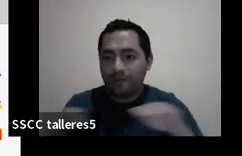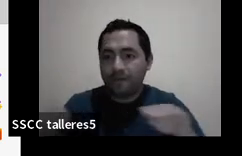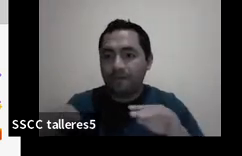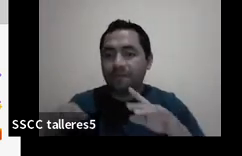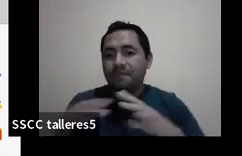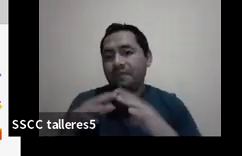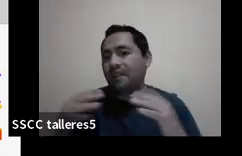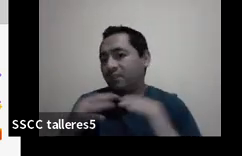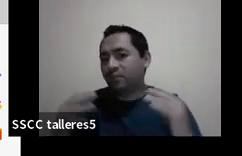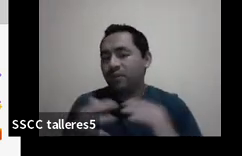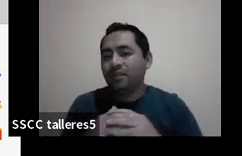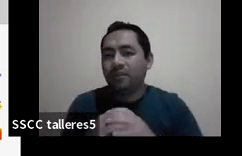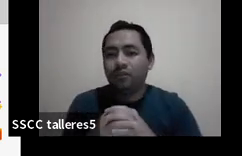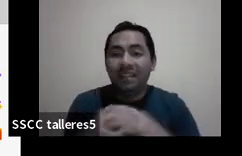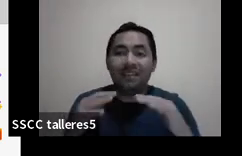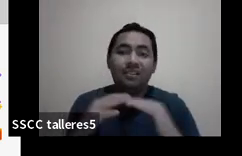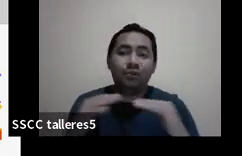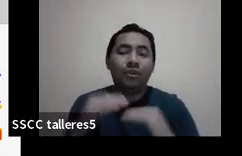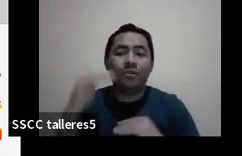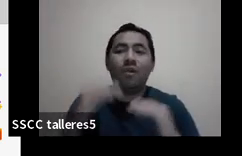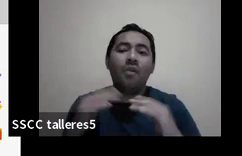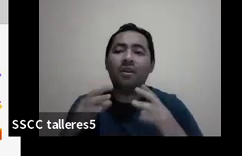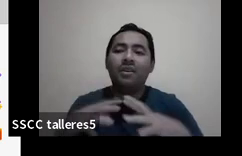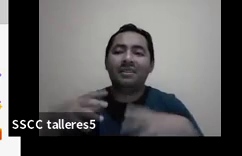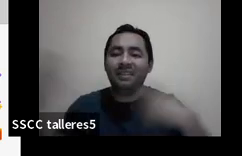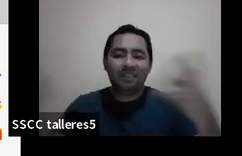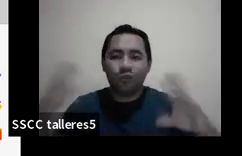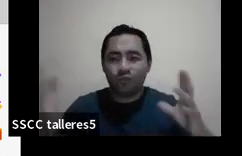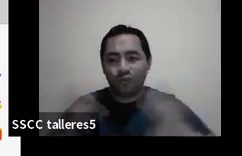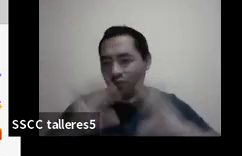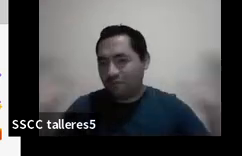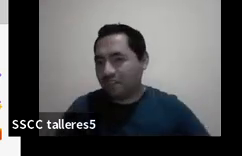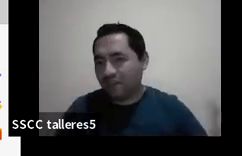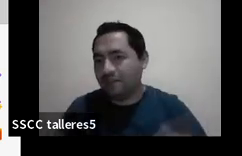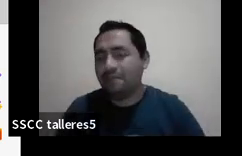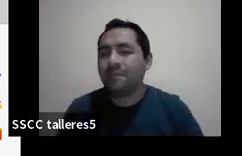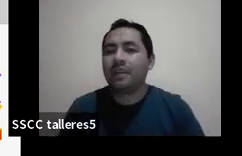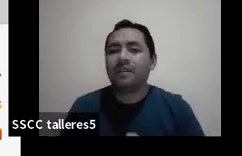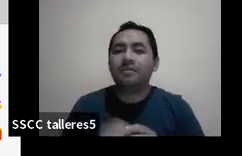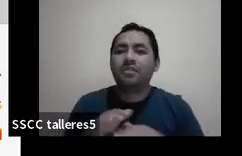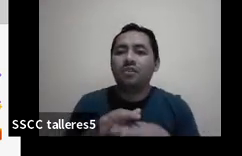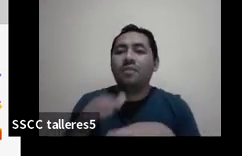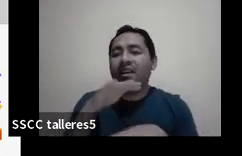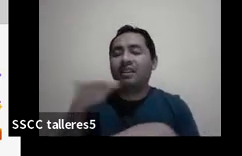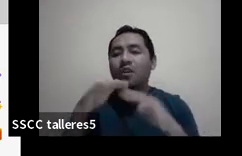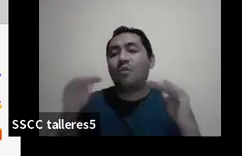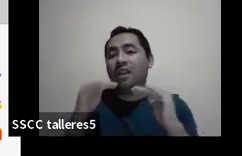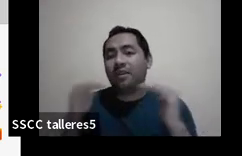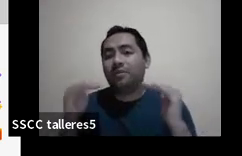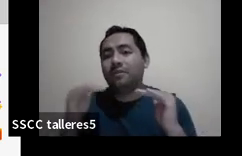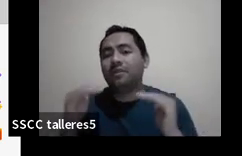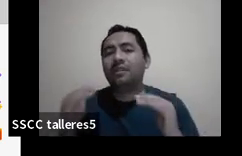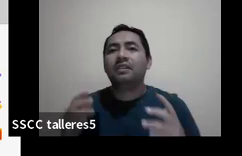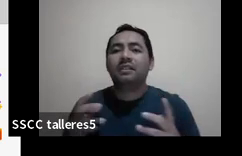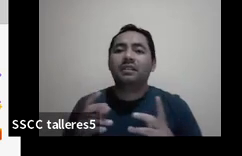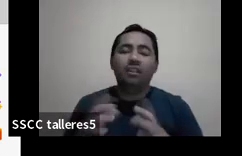estructura. Es la estructura. Entonces, tú manejas la estructura y el vocabulario, entenderte con otros sordos va a ser fácil. Si solo manejas